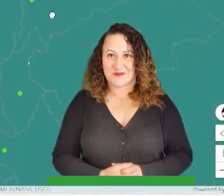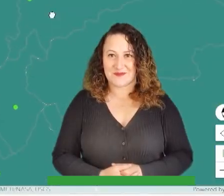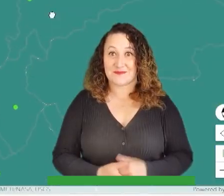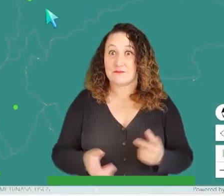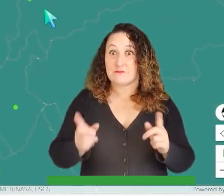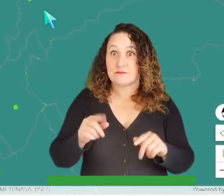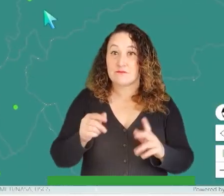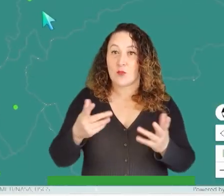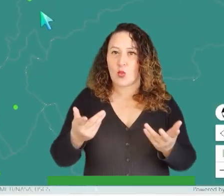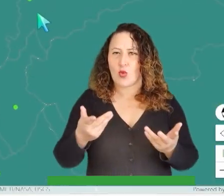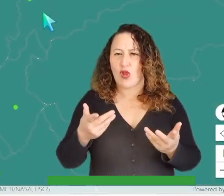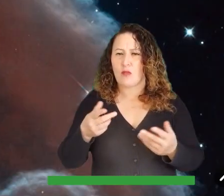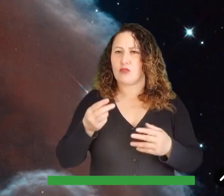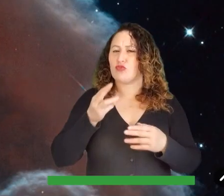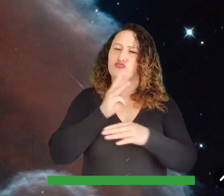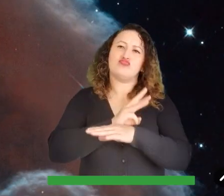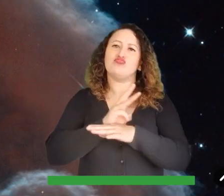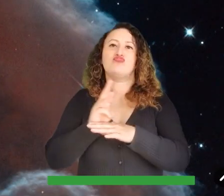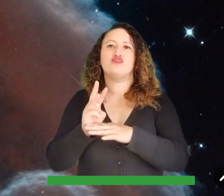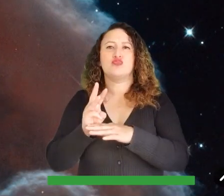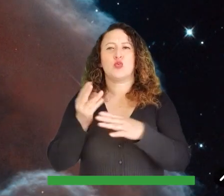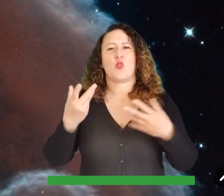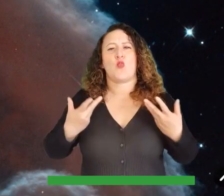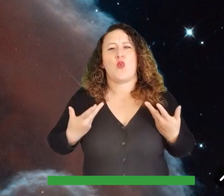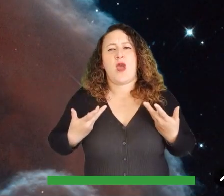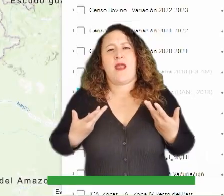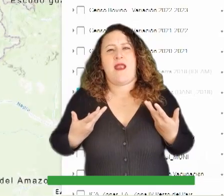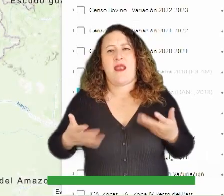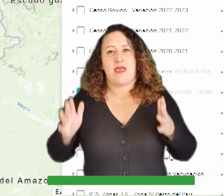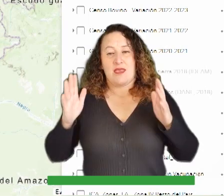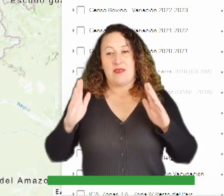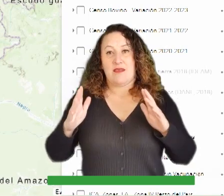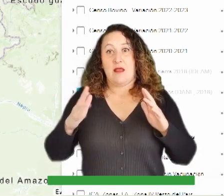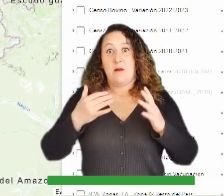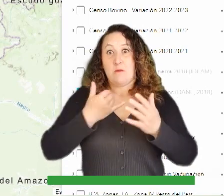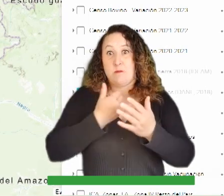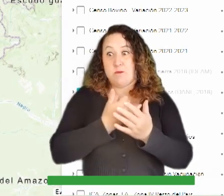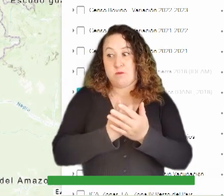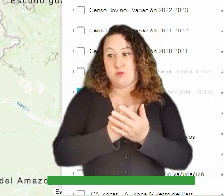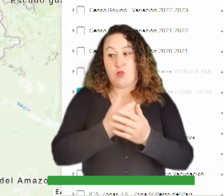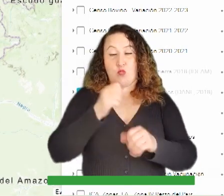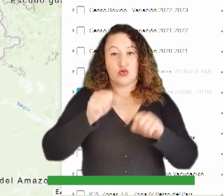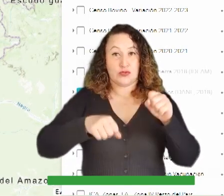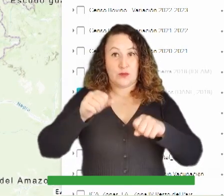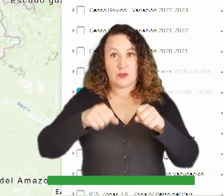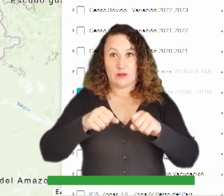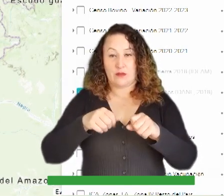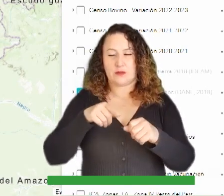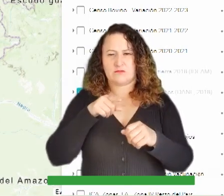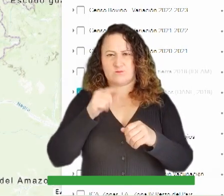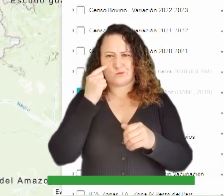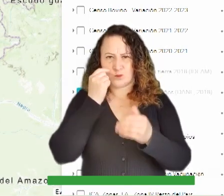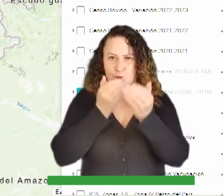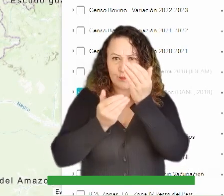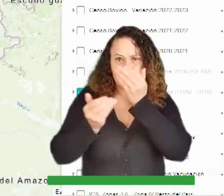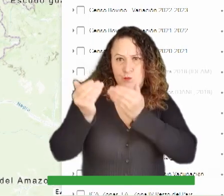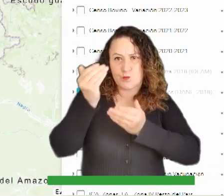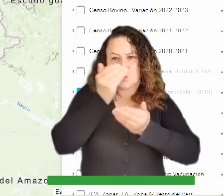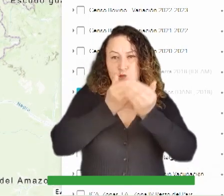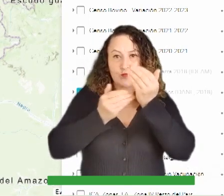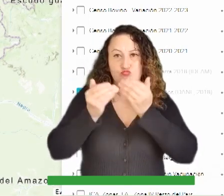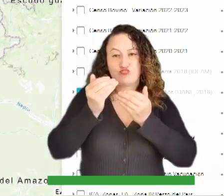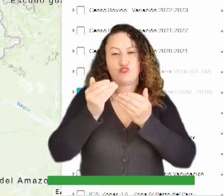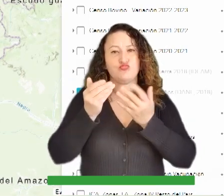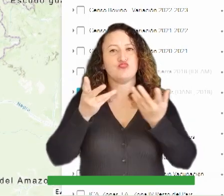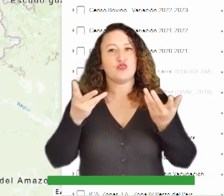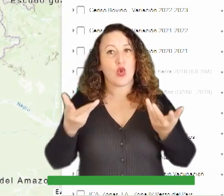A esta se accederá a través de cualquier navegador web y entre otras funcionalidades. Posibilitará el análisis